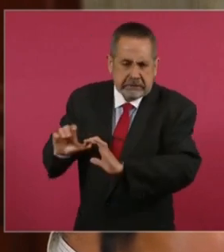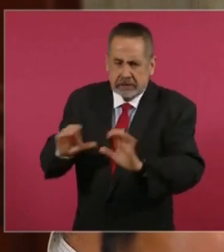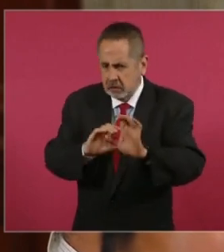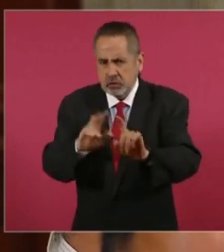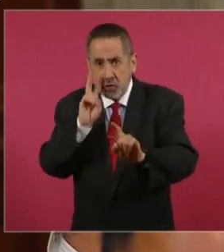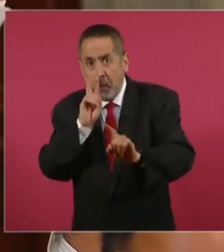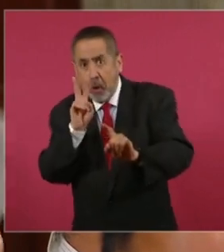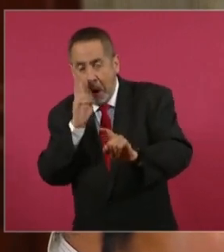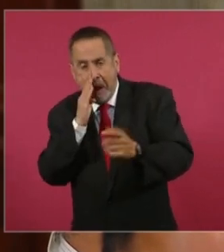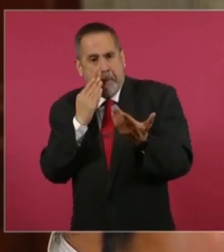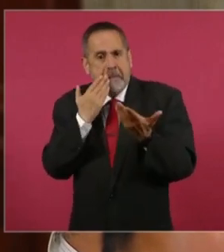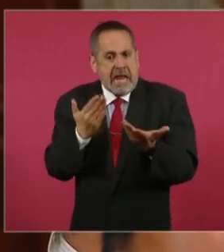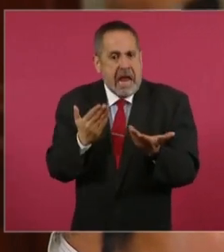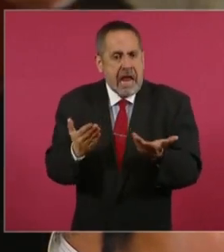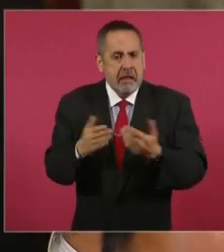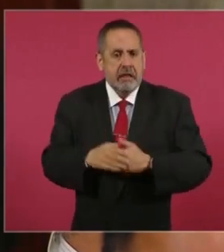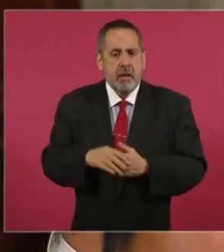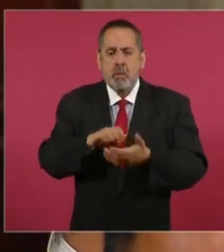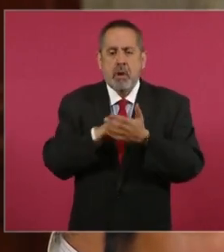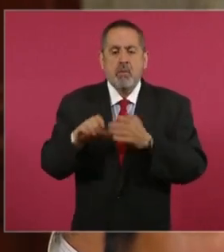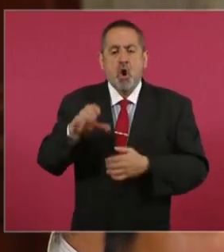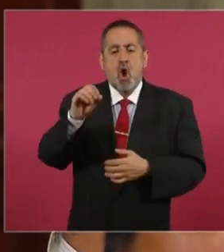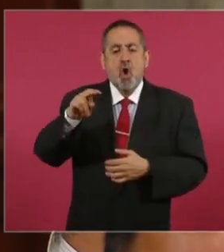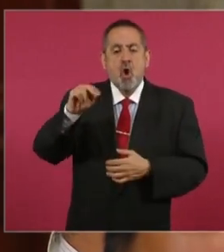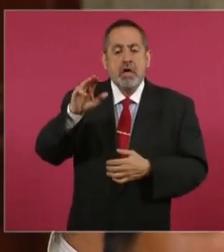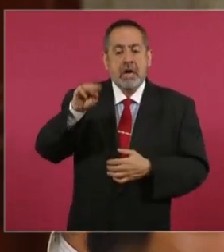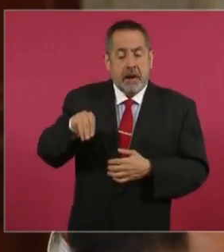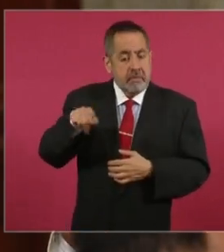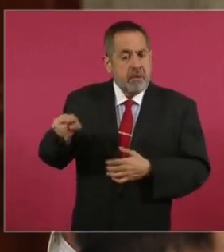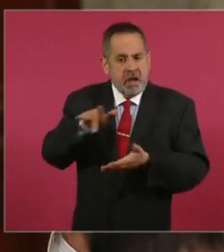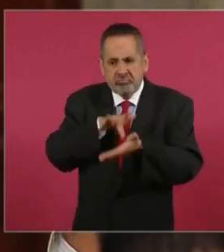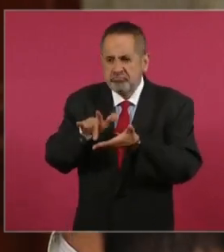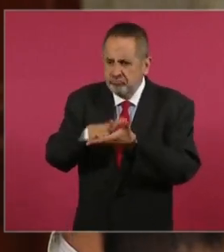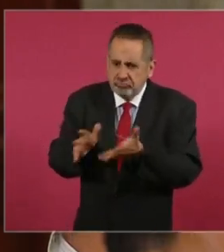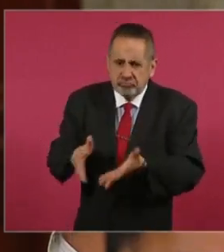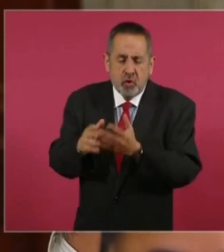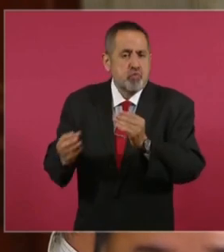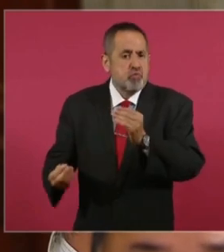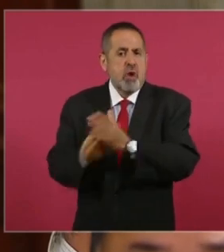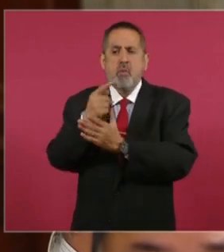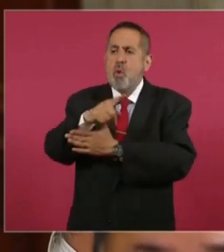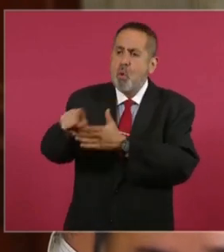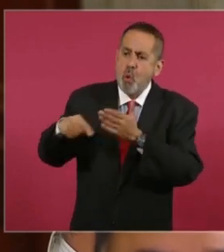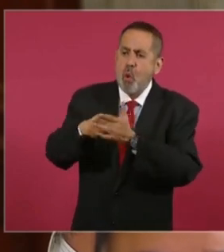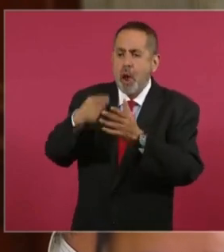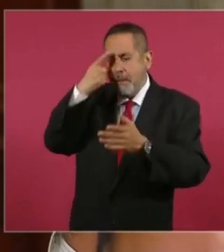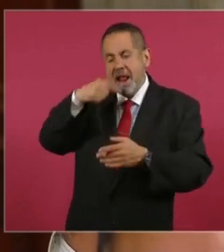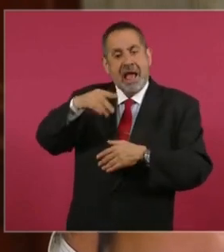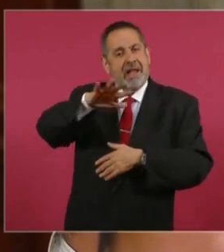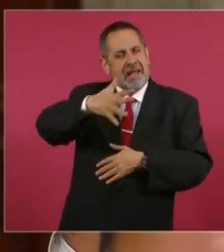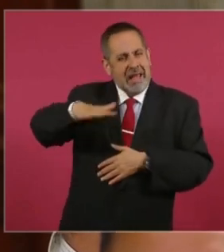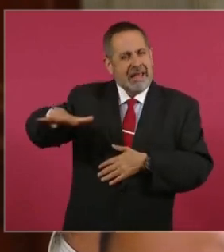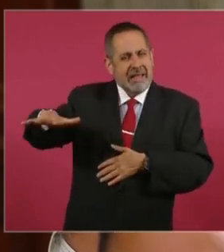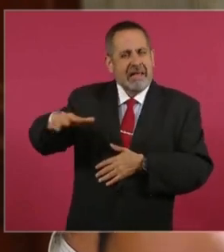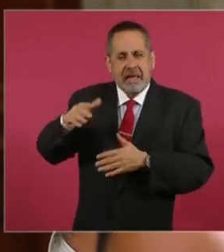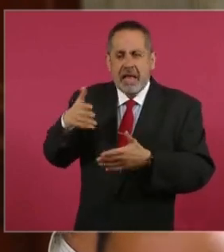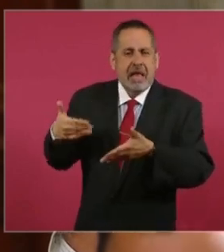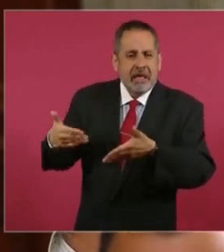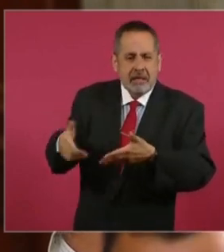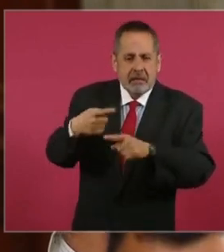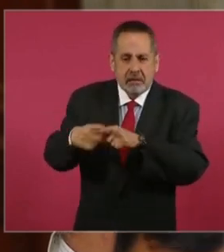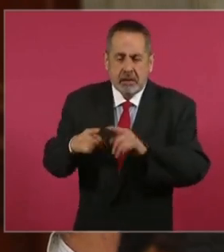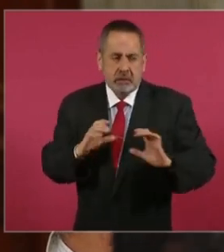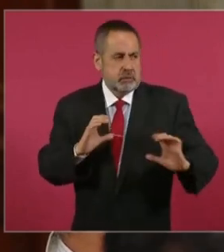Por ejemplo, la CONAMP ha impulsado la creación de nuevos santuarios marinos in situ donde se prohíbe la